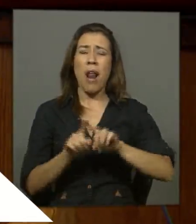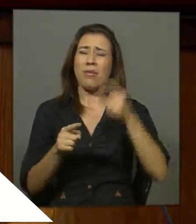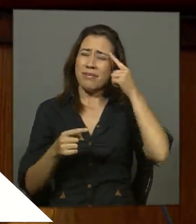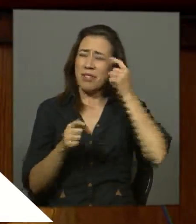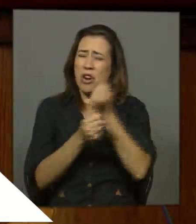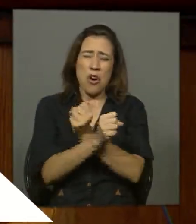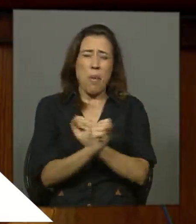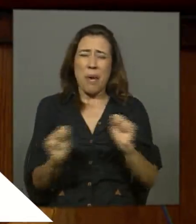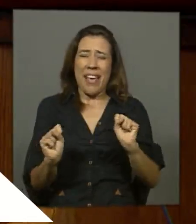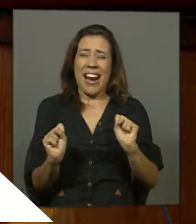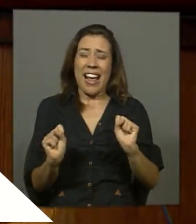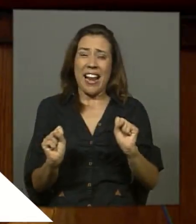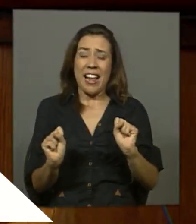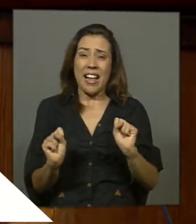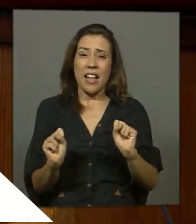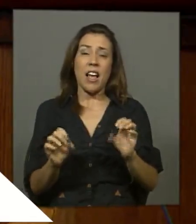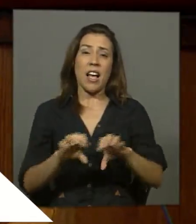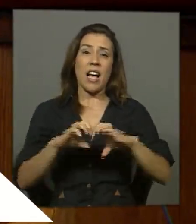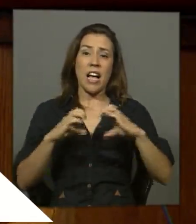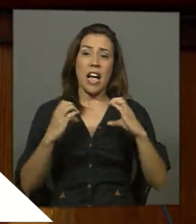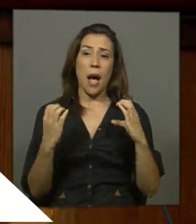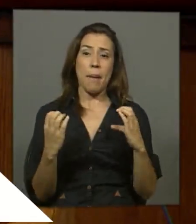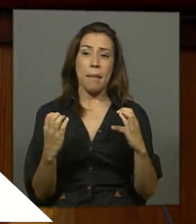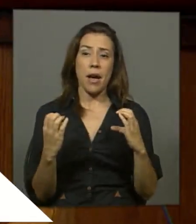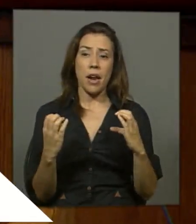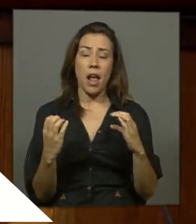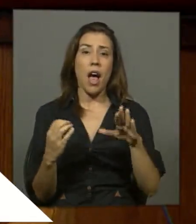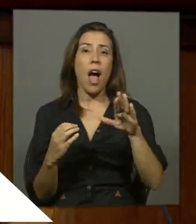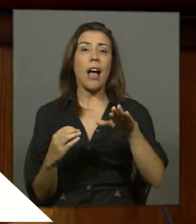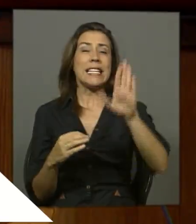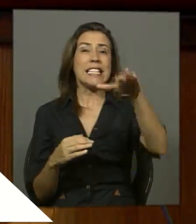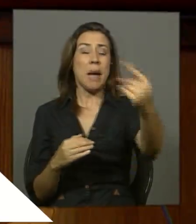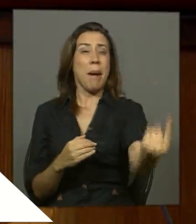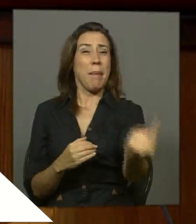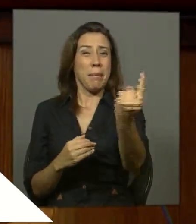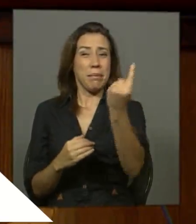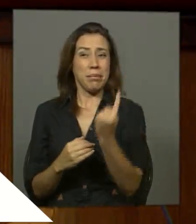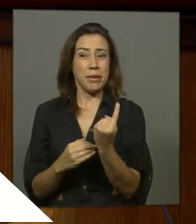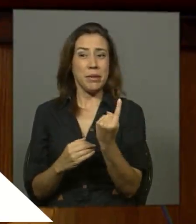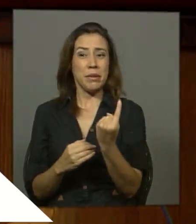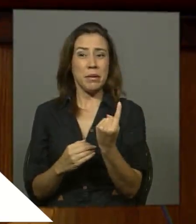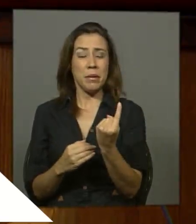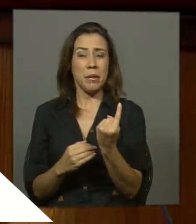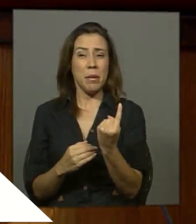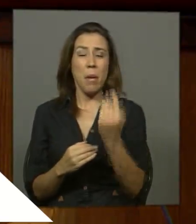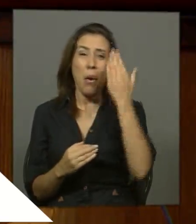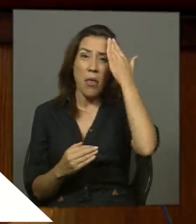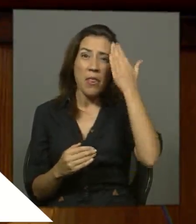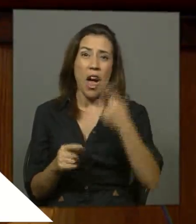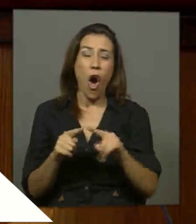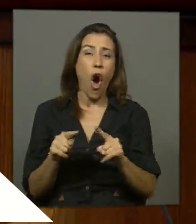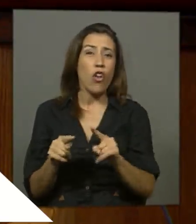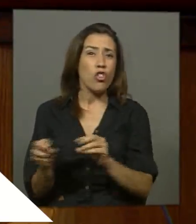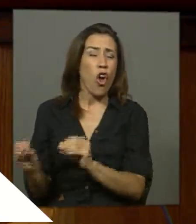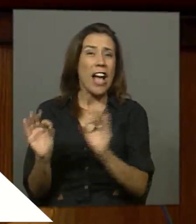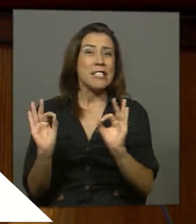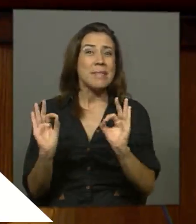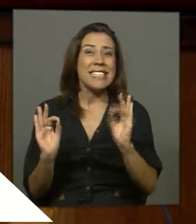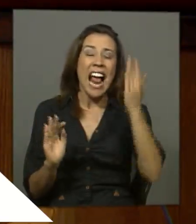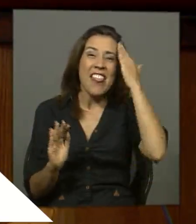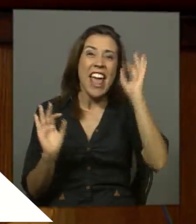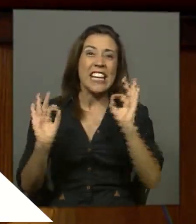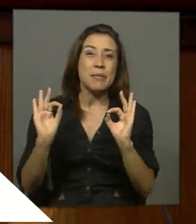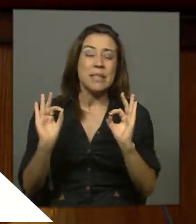creo yo de que la cámara fuese citada un día distinto al de sus sesiones